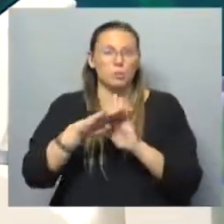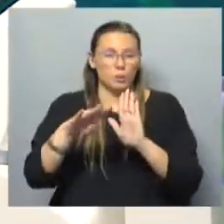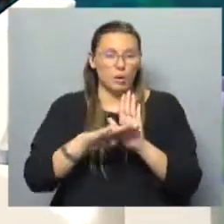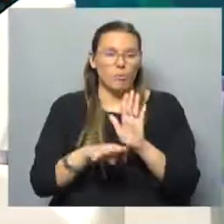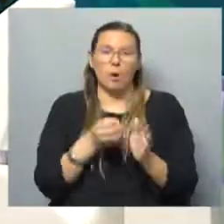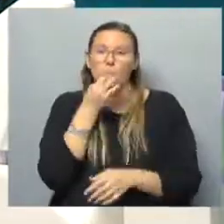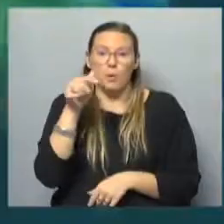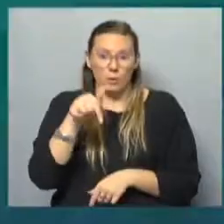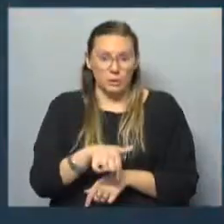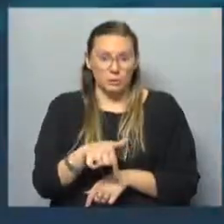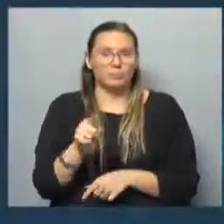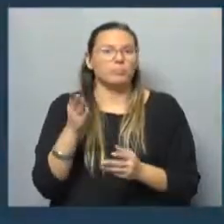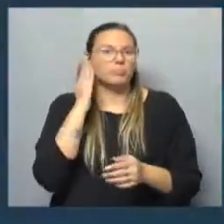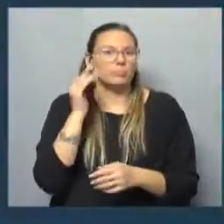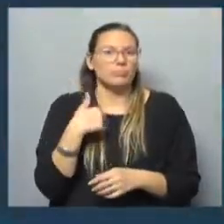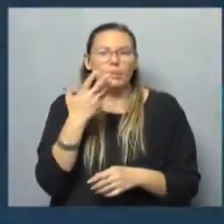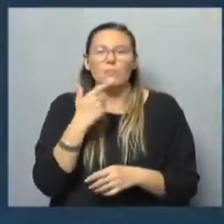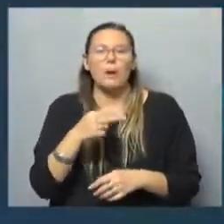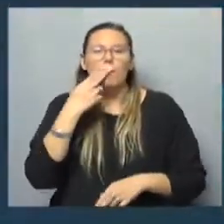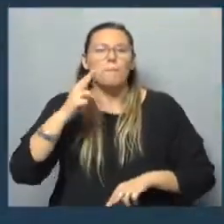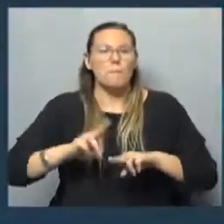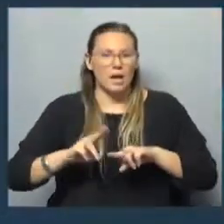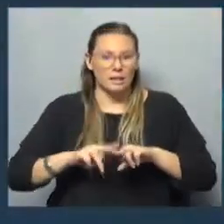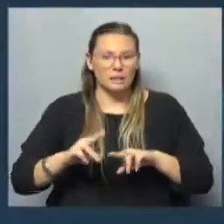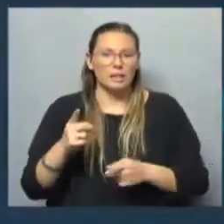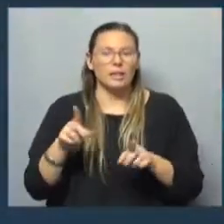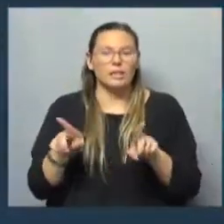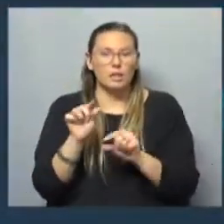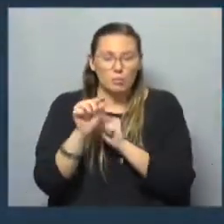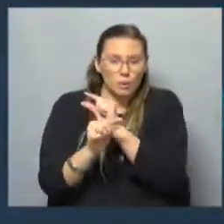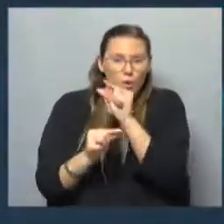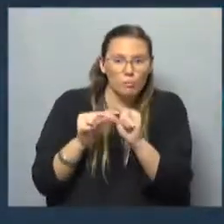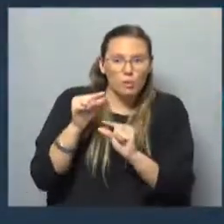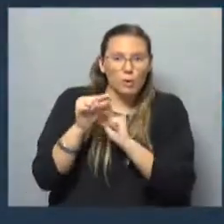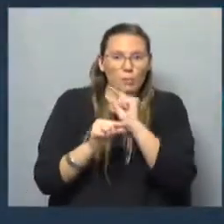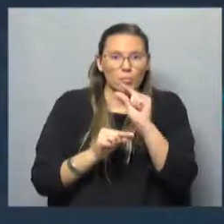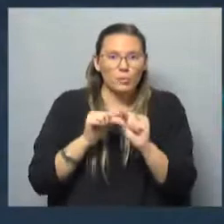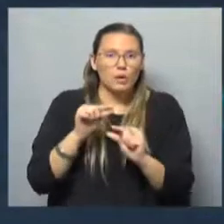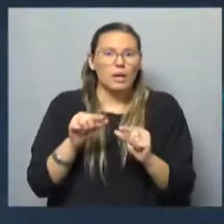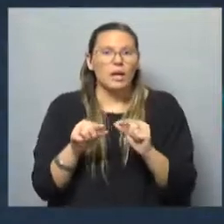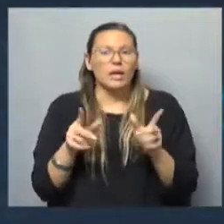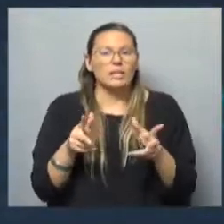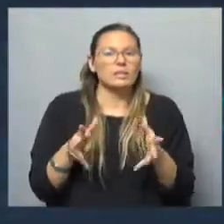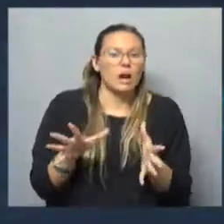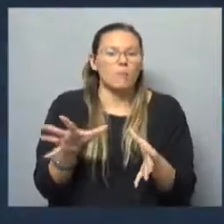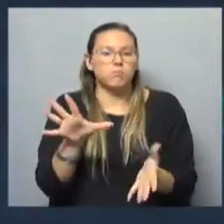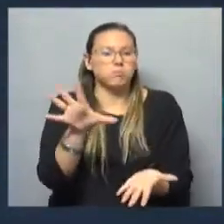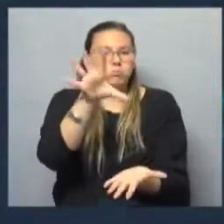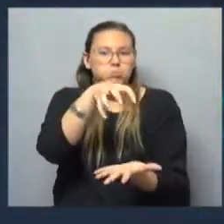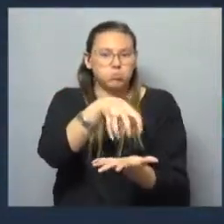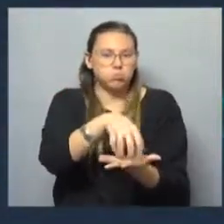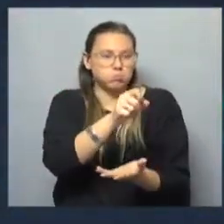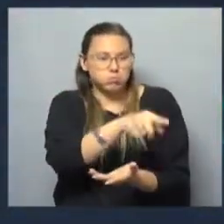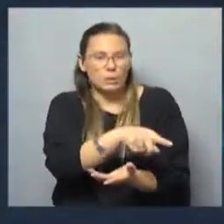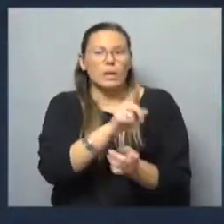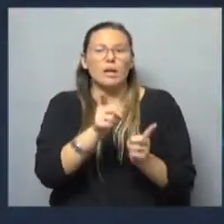que tenemos hoy. Y sabes que me encanta que hoy es martes e igualmente, poco a poquito, vamos ganando ahí esa parte del estudio, igualmente